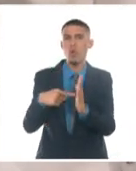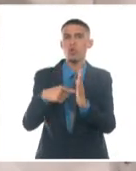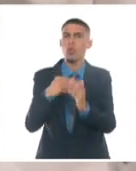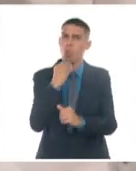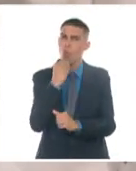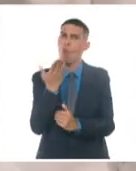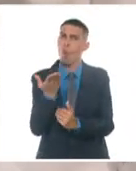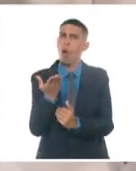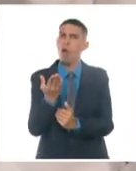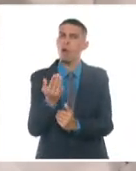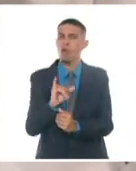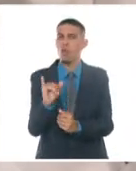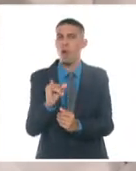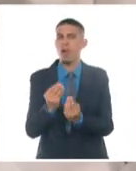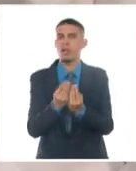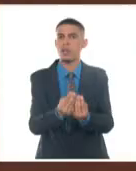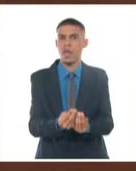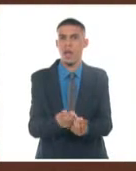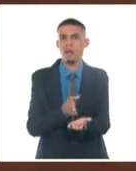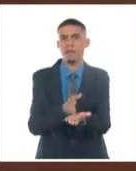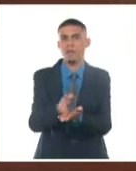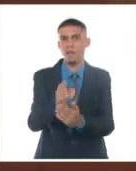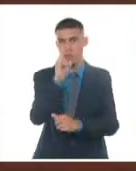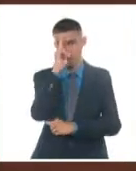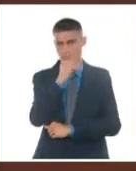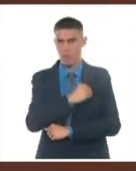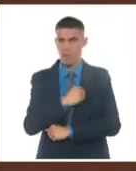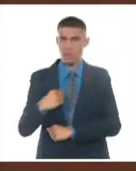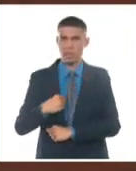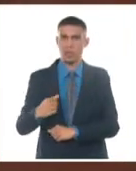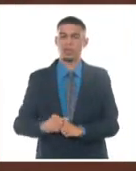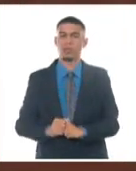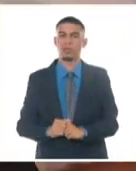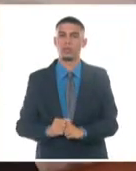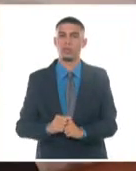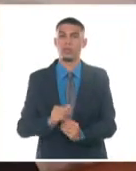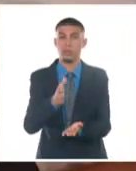y me voy para La Habana a estudiar medicina. Que Girón era un rigor